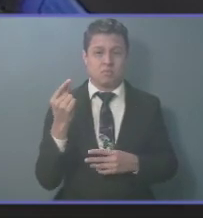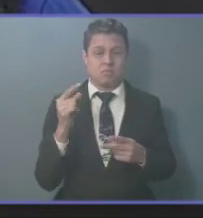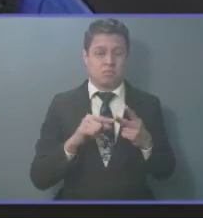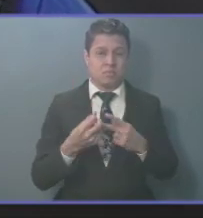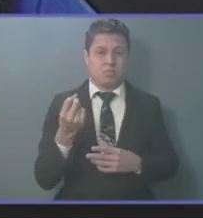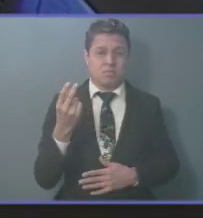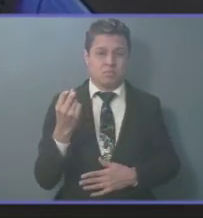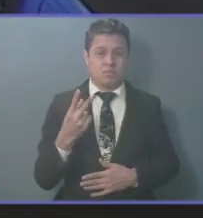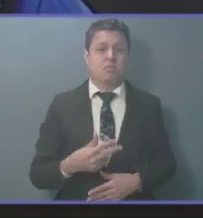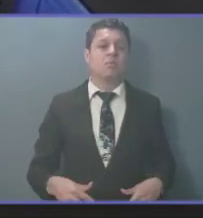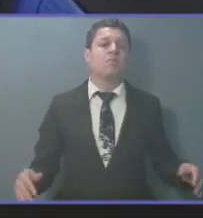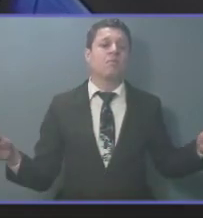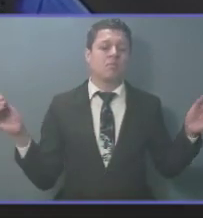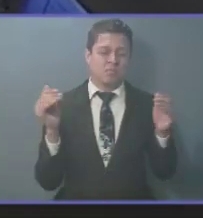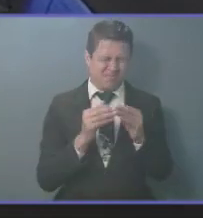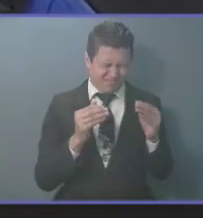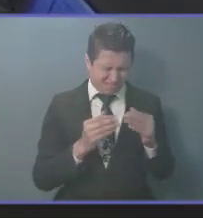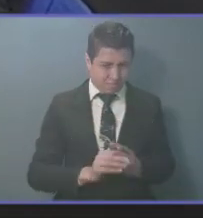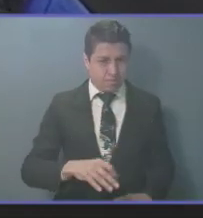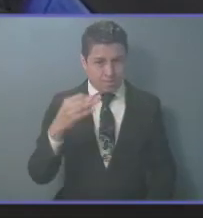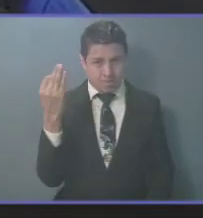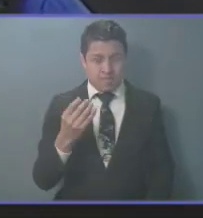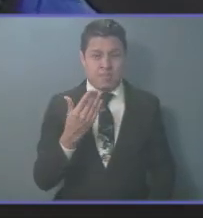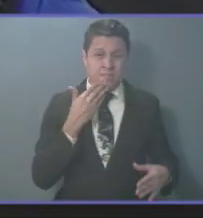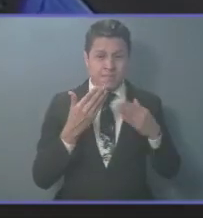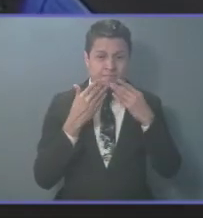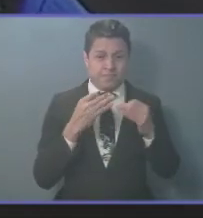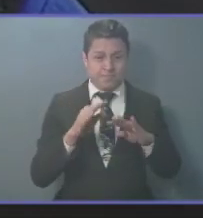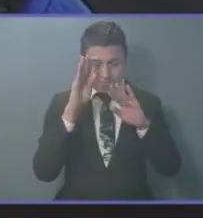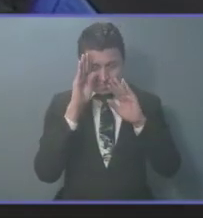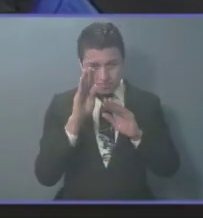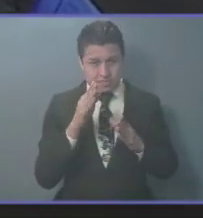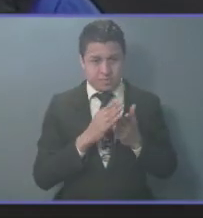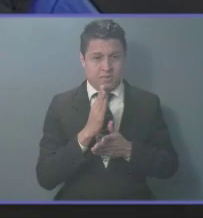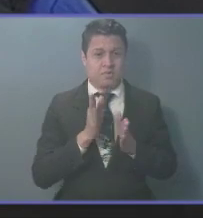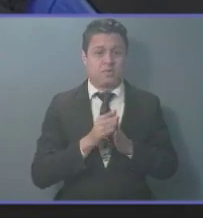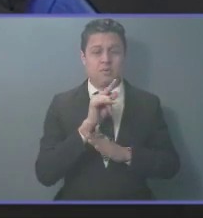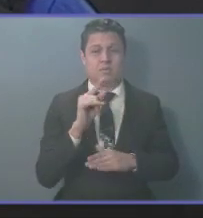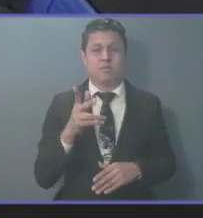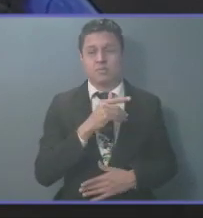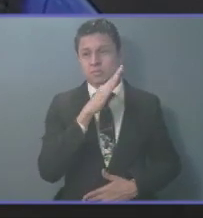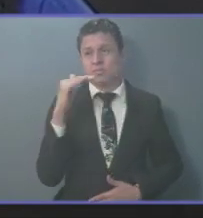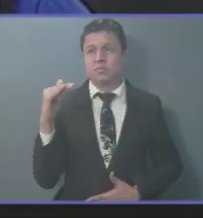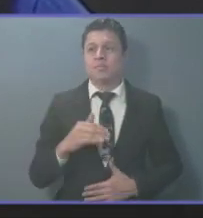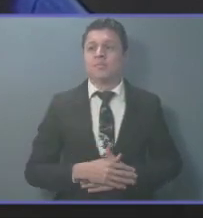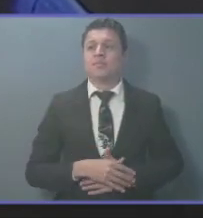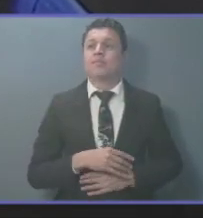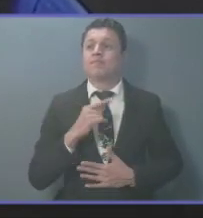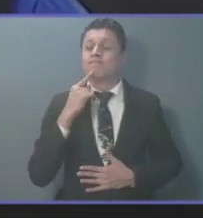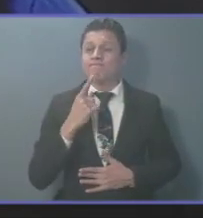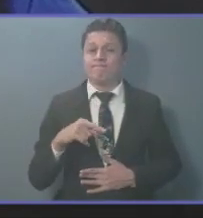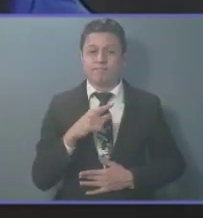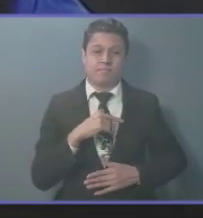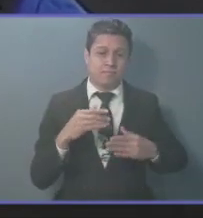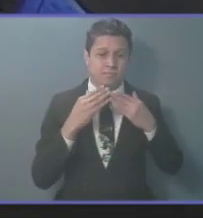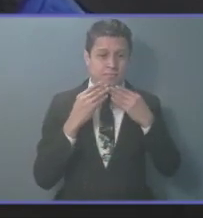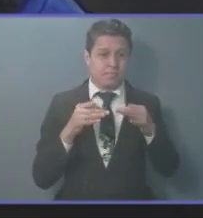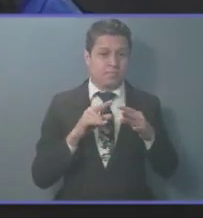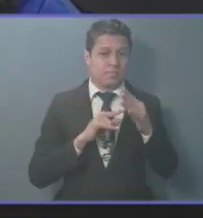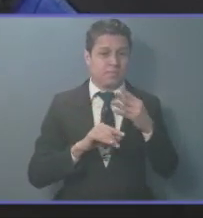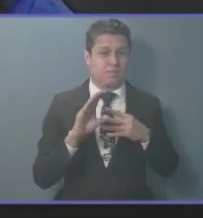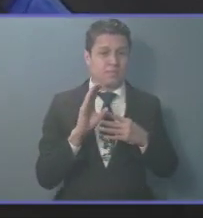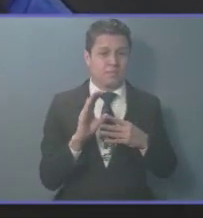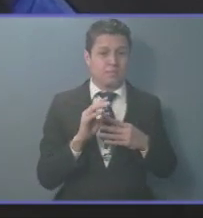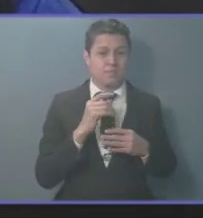13, también debe ser respetado por los órganos del Estado, los cuales tienen